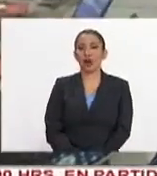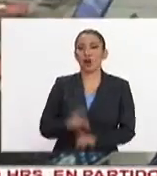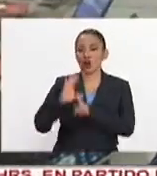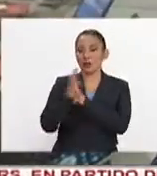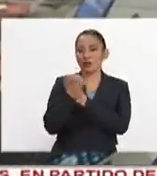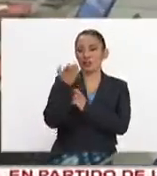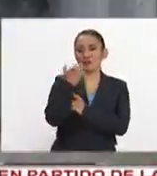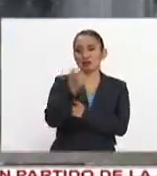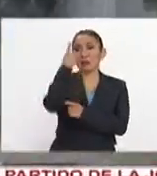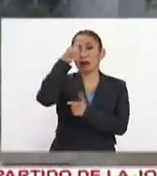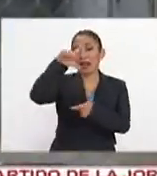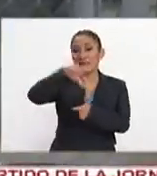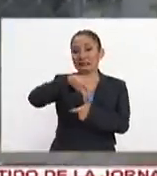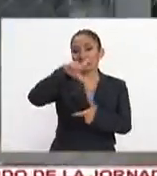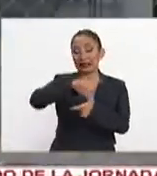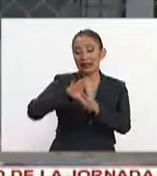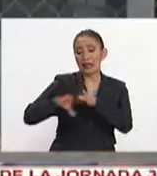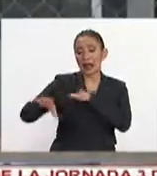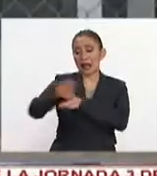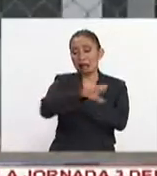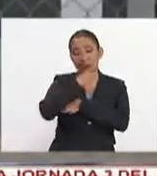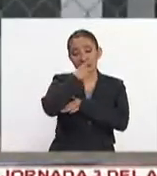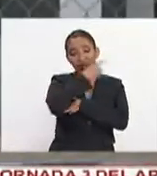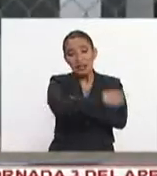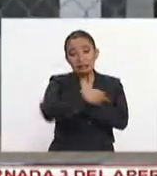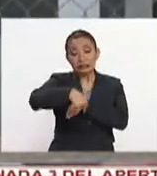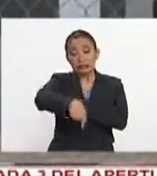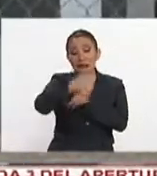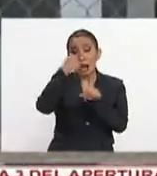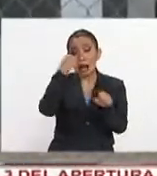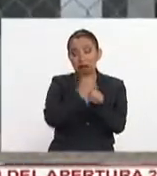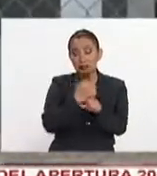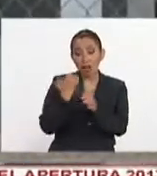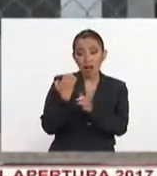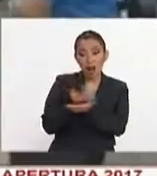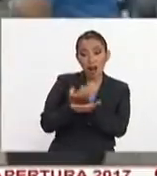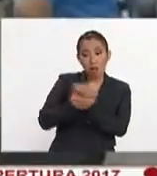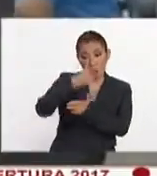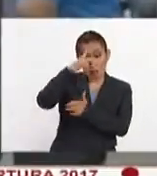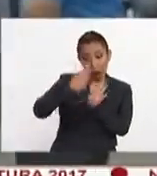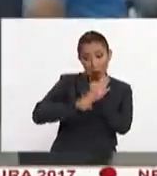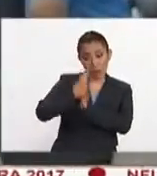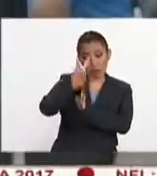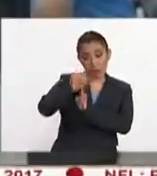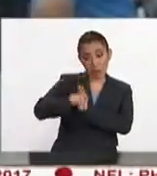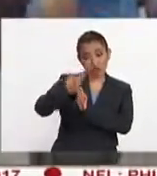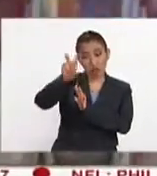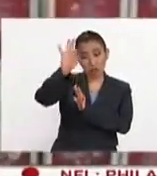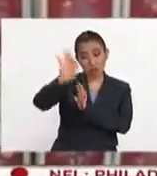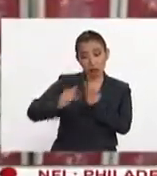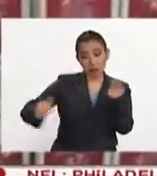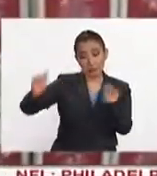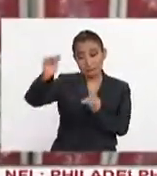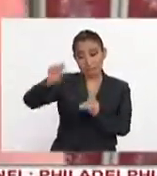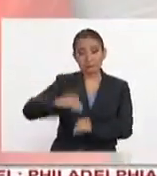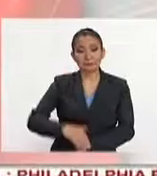Comisión Económica para América Latina y el Caribe señaló que este año la economía mexicana crecerá